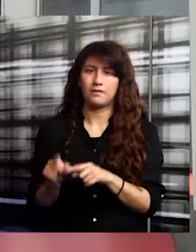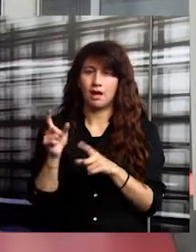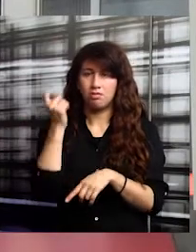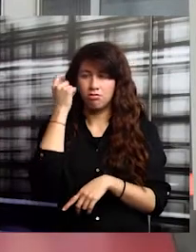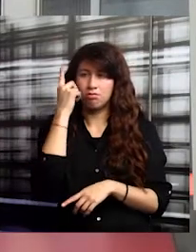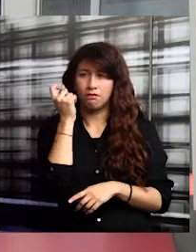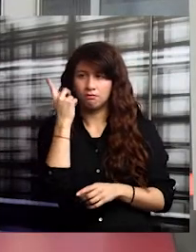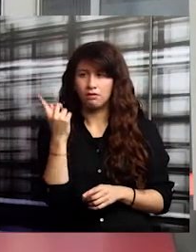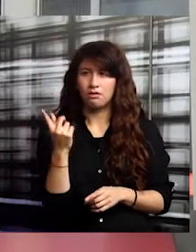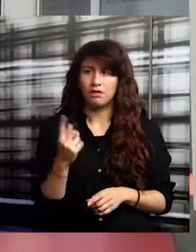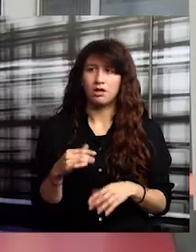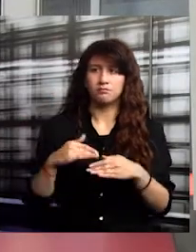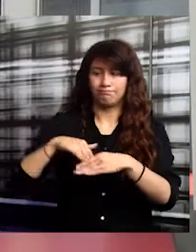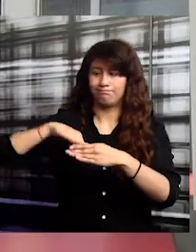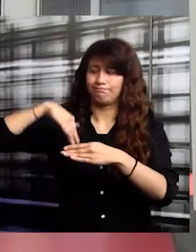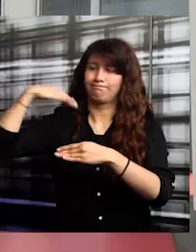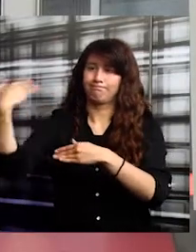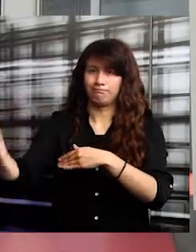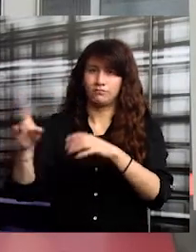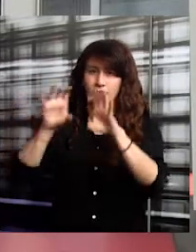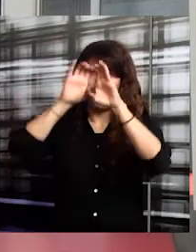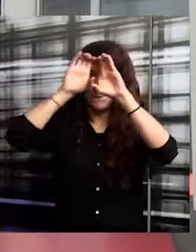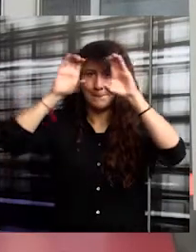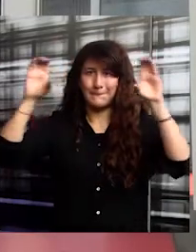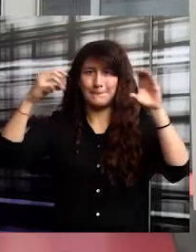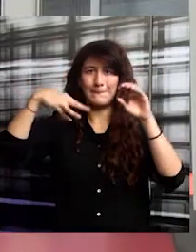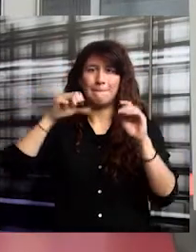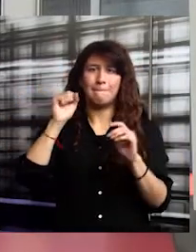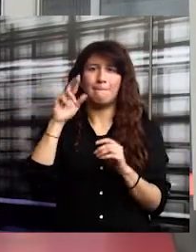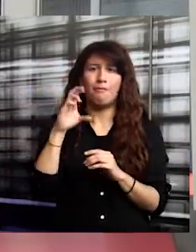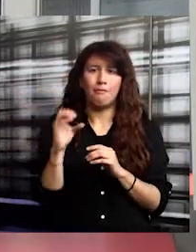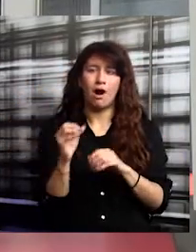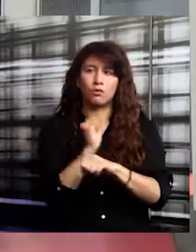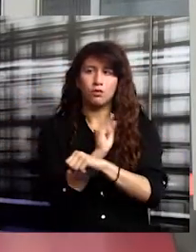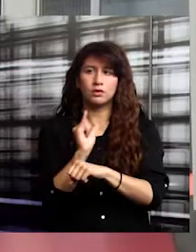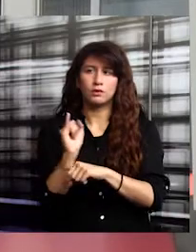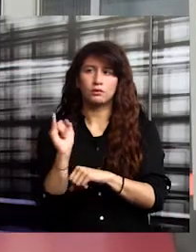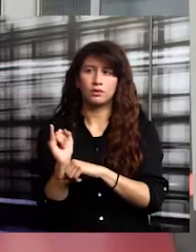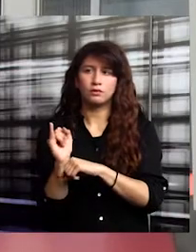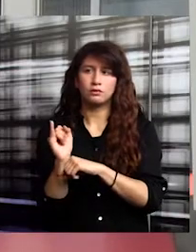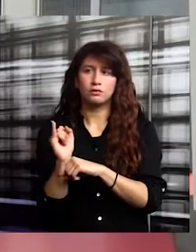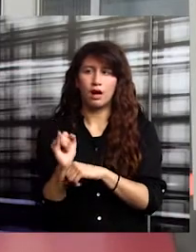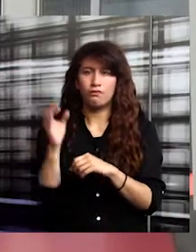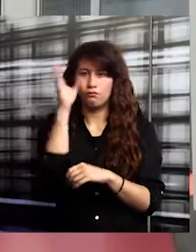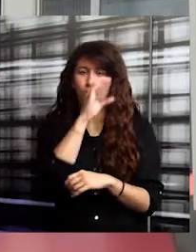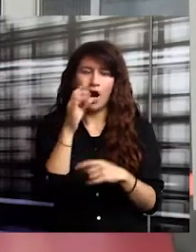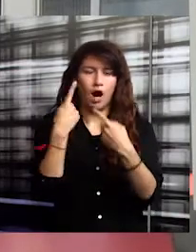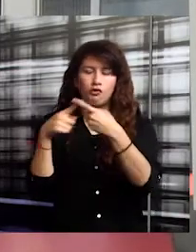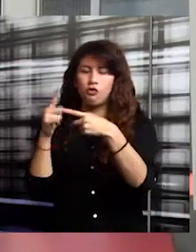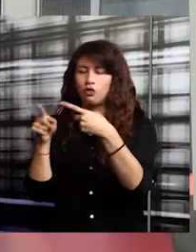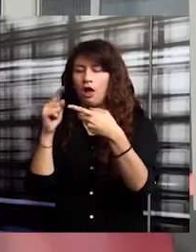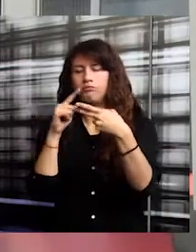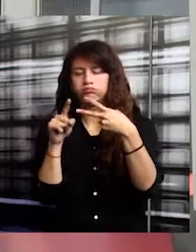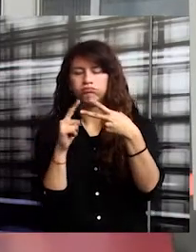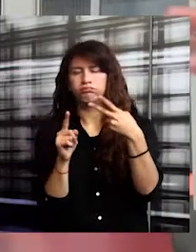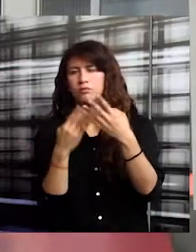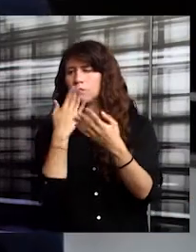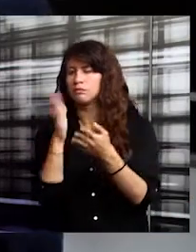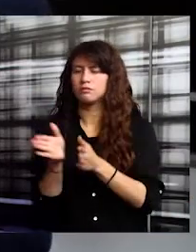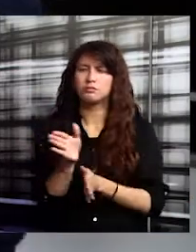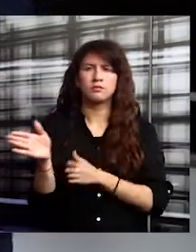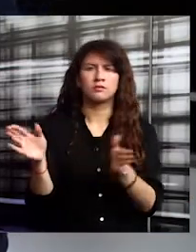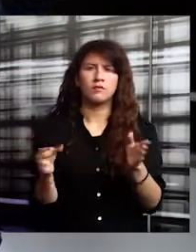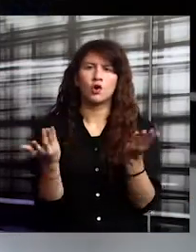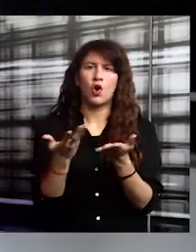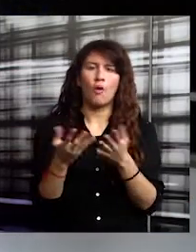este marco institucional y buscar otras alternativas, como las convenciones o asambleas constituyentes. Ahora, desde esa perspectiva, lo